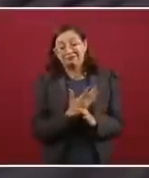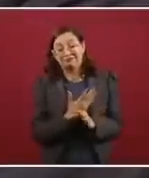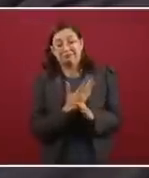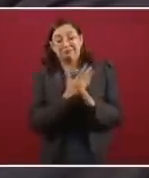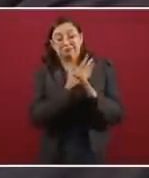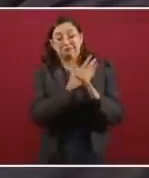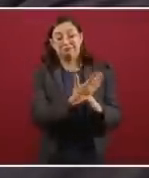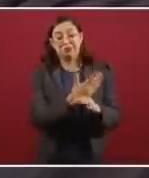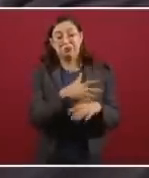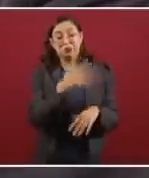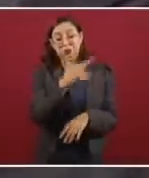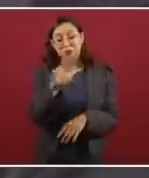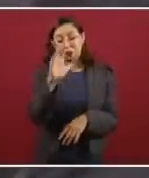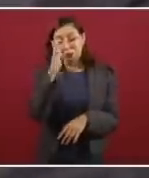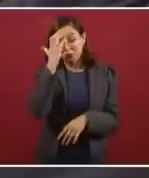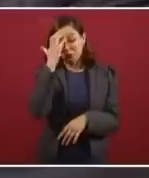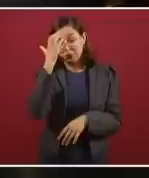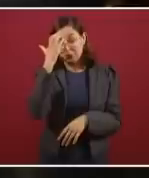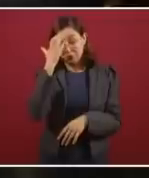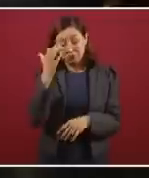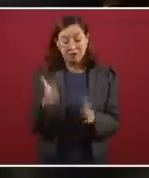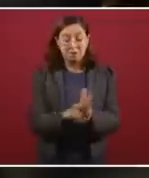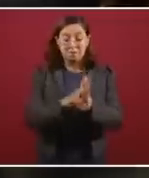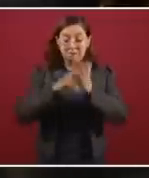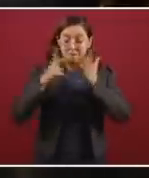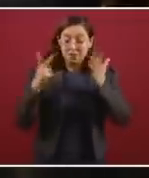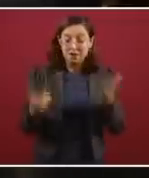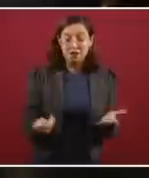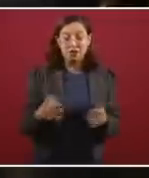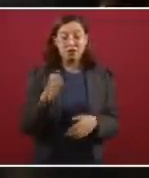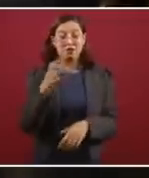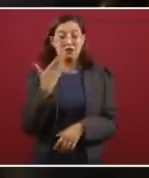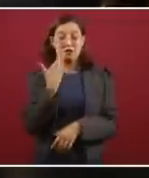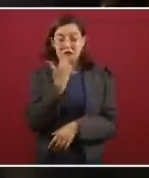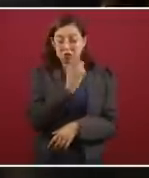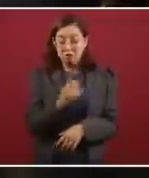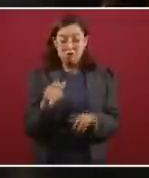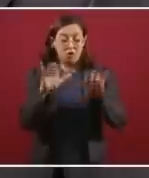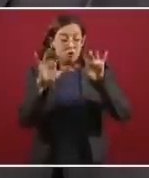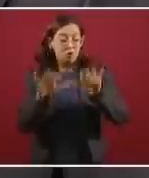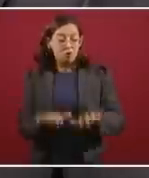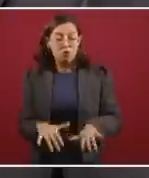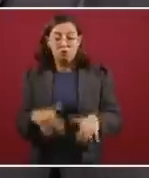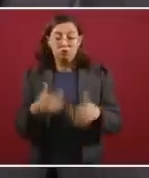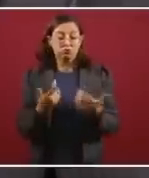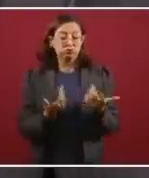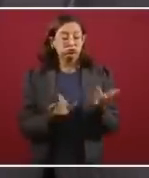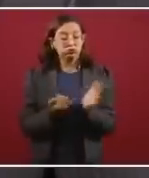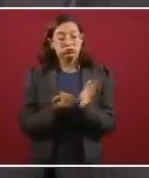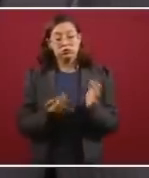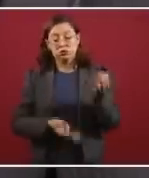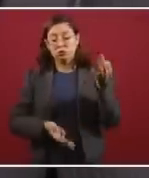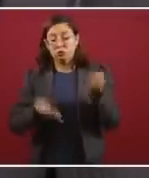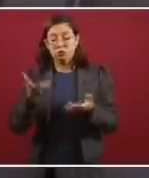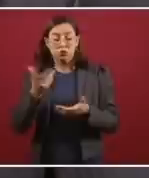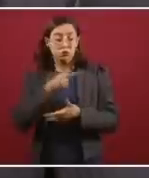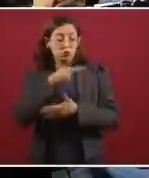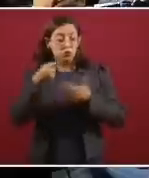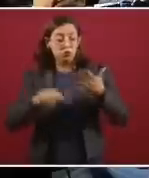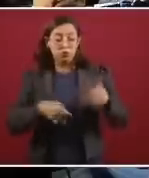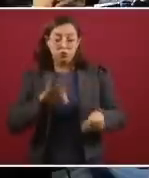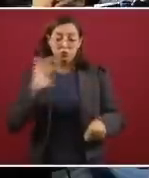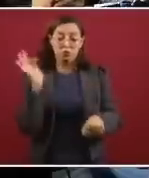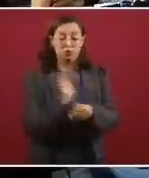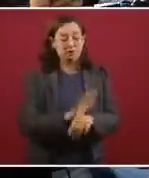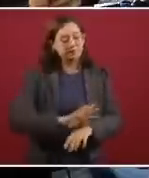se les reconocen las columnas, los expertos, los financieros. Bueno, hasta ahí quedó.